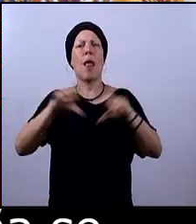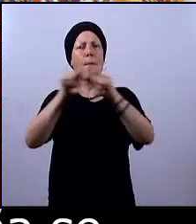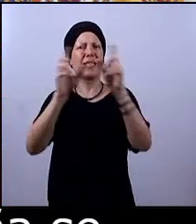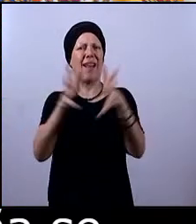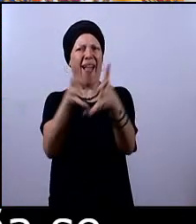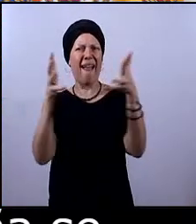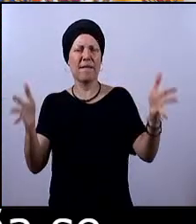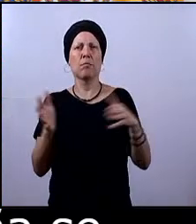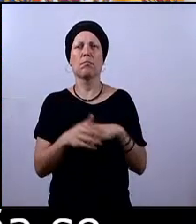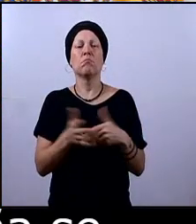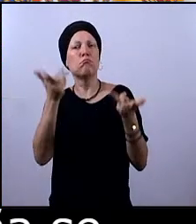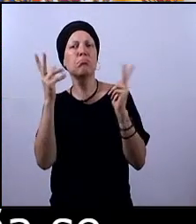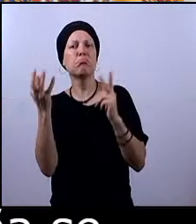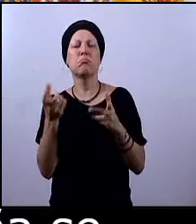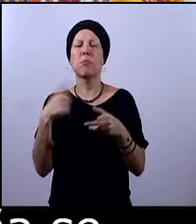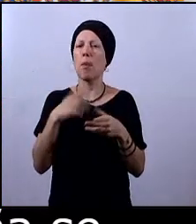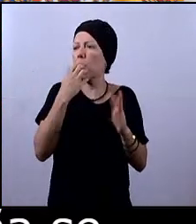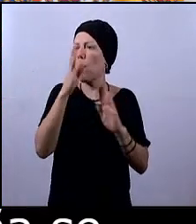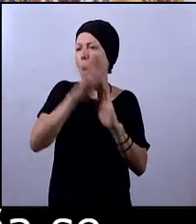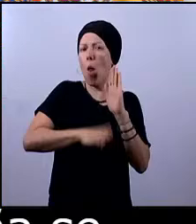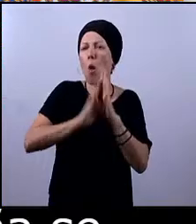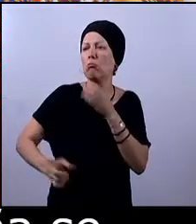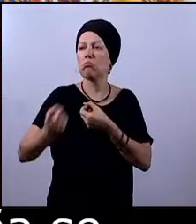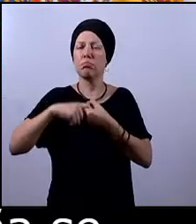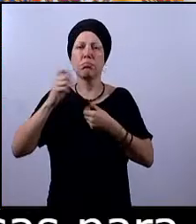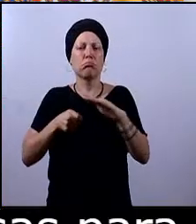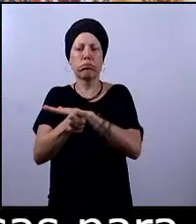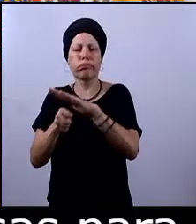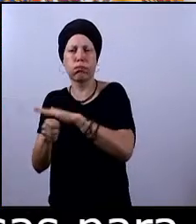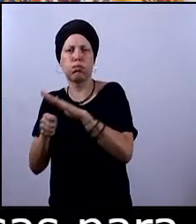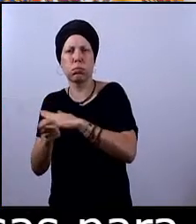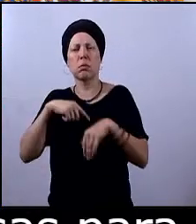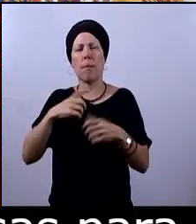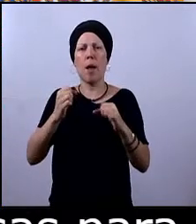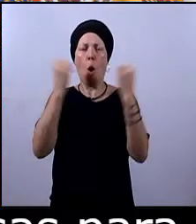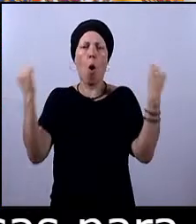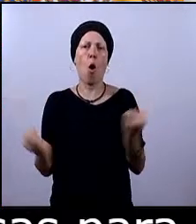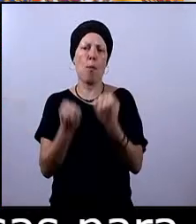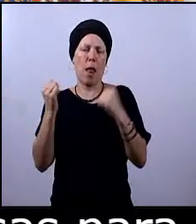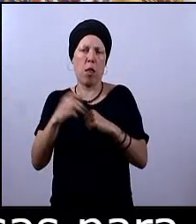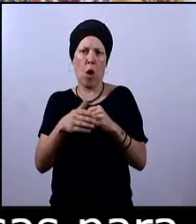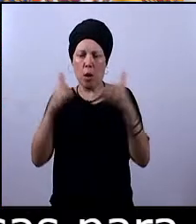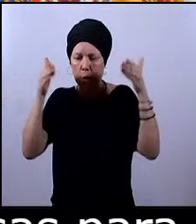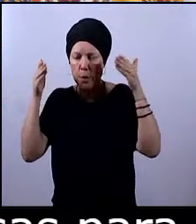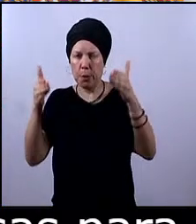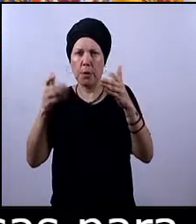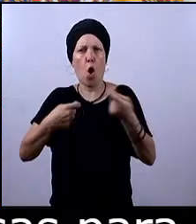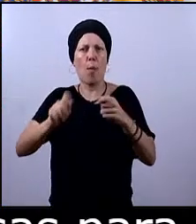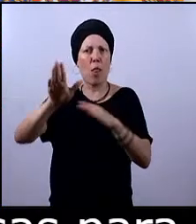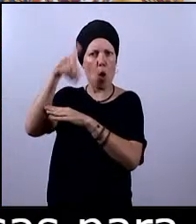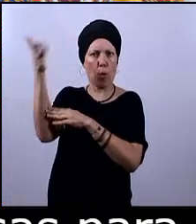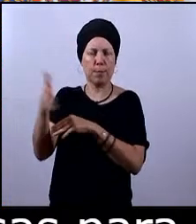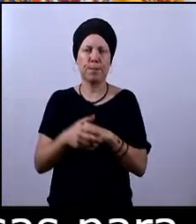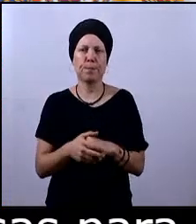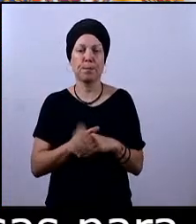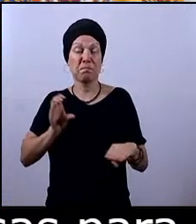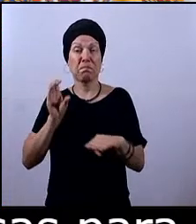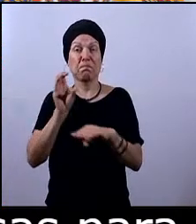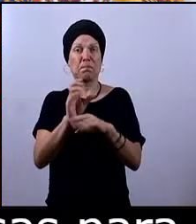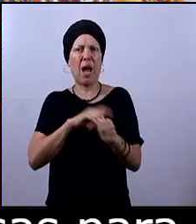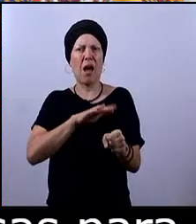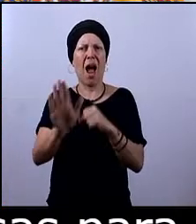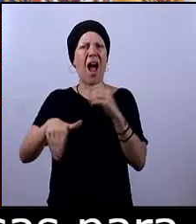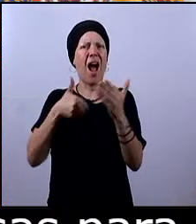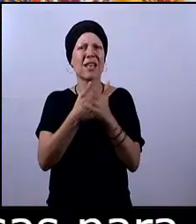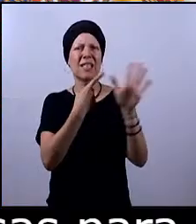empresas, permitiéndoles inscribir programas y operaciones orientadas al comercio exterior. Las ayudas van a cubrir hasta